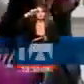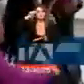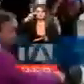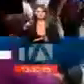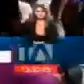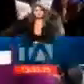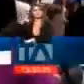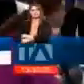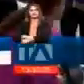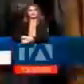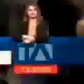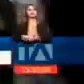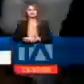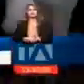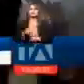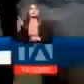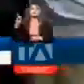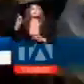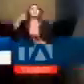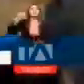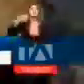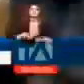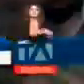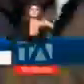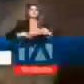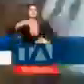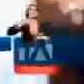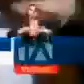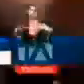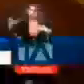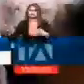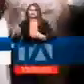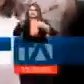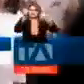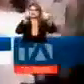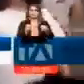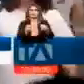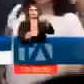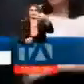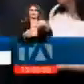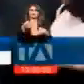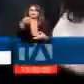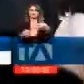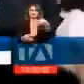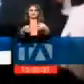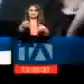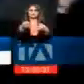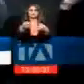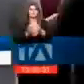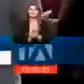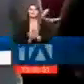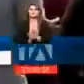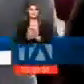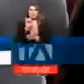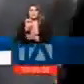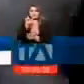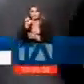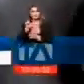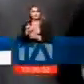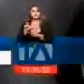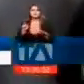Entró a la sala de audiencia, esta vez no como juez, sino como acusado. Finalmente, uno de sus compañeros en la función judicial tomó